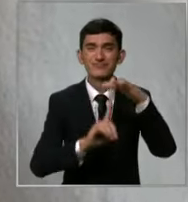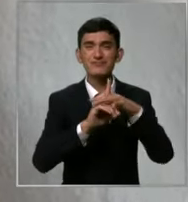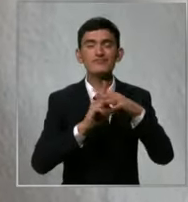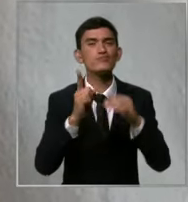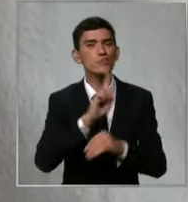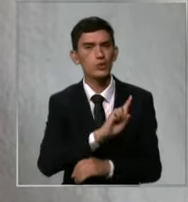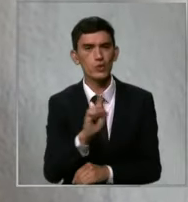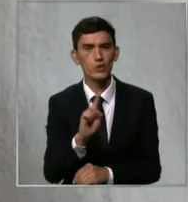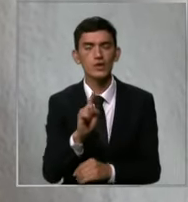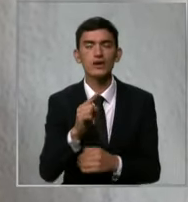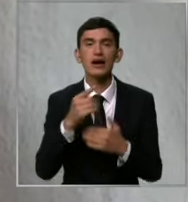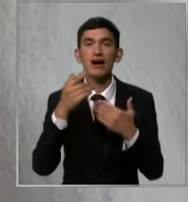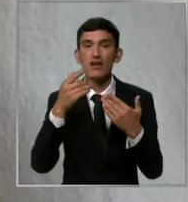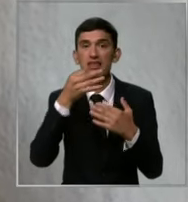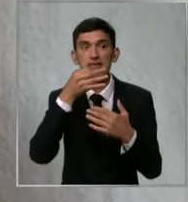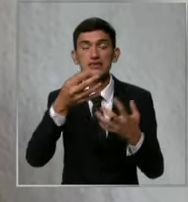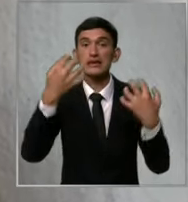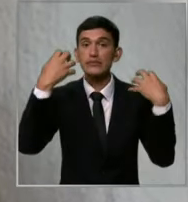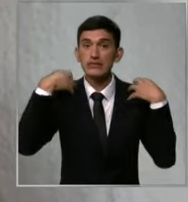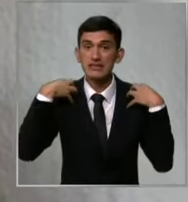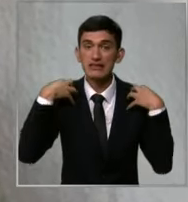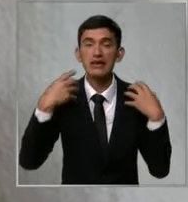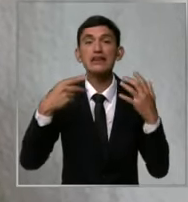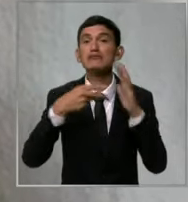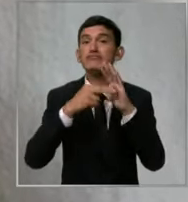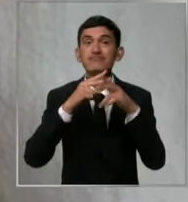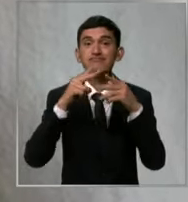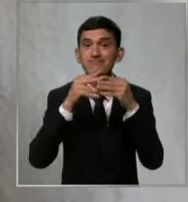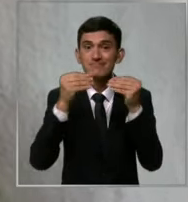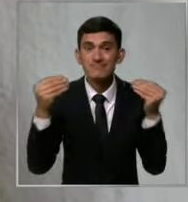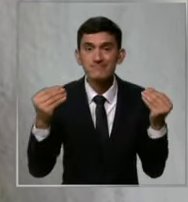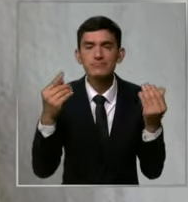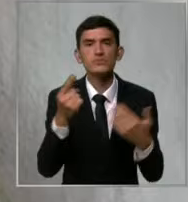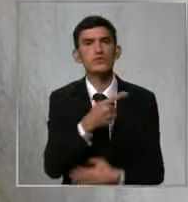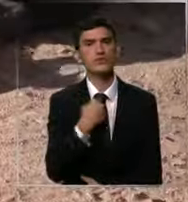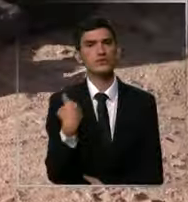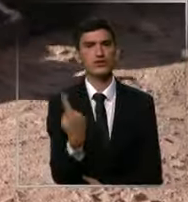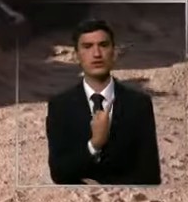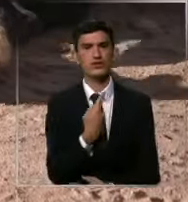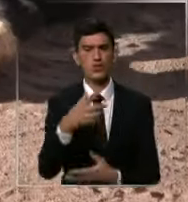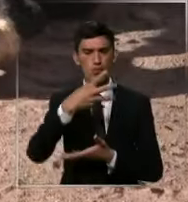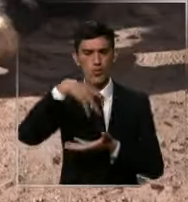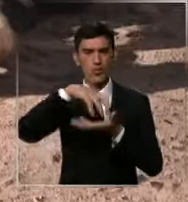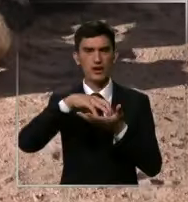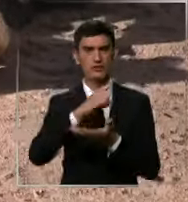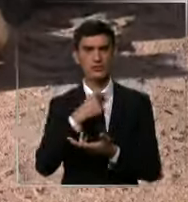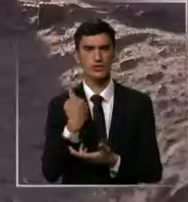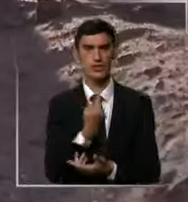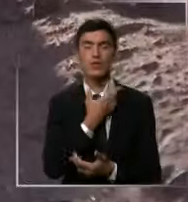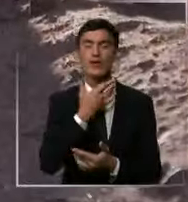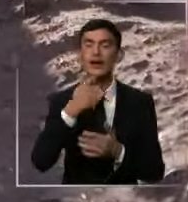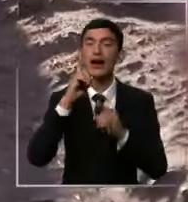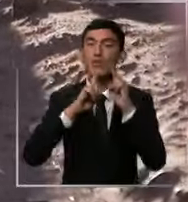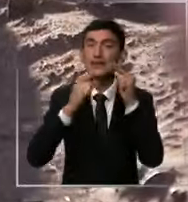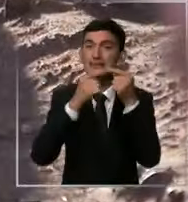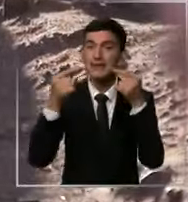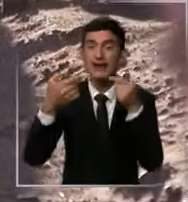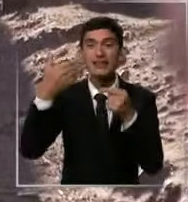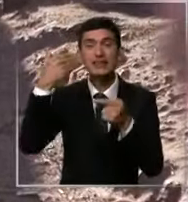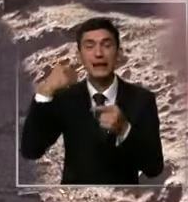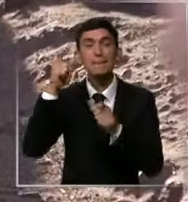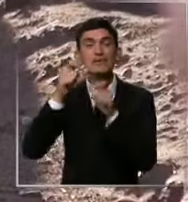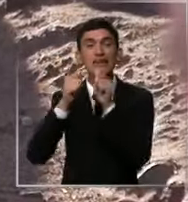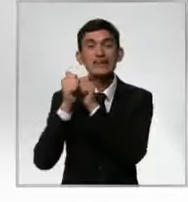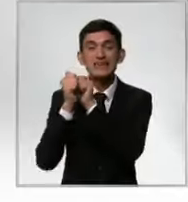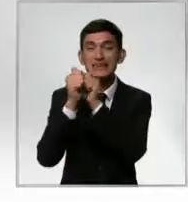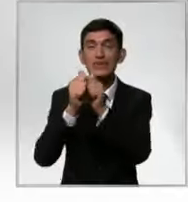nuevamente que la responsabilidad y las soluciones descansan en nosotros, nuestra comuna. Eso porque hace algunas semanas a los guías turísticos les